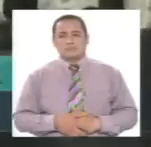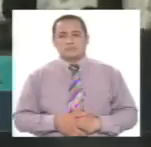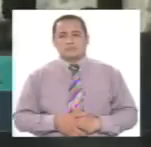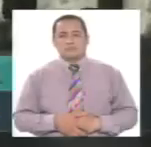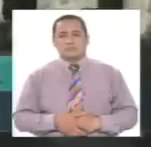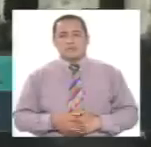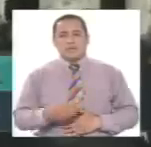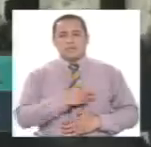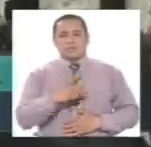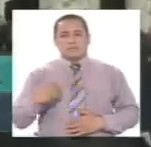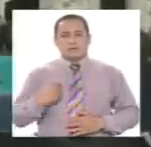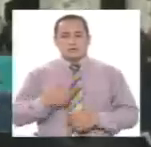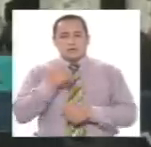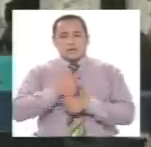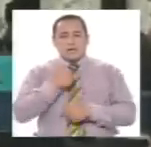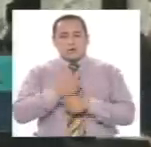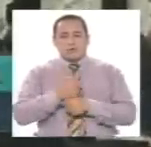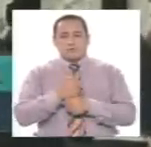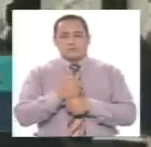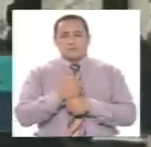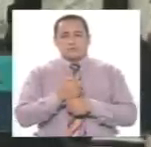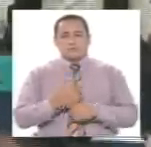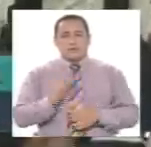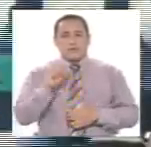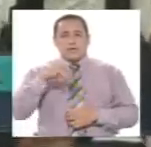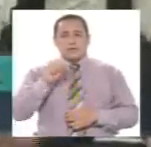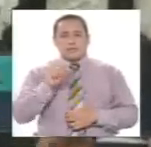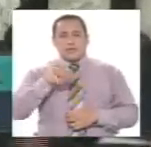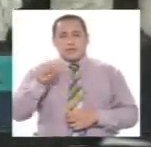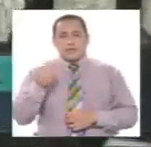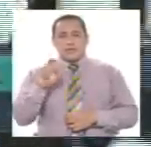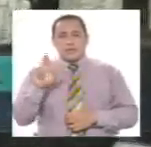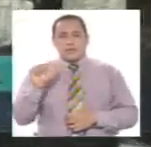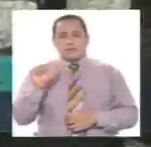en el Ministerio de Trabajo, Ana Jara.